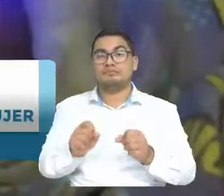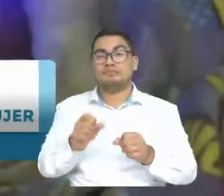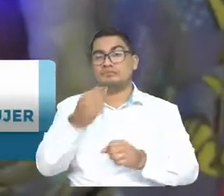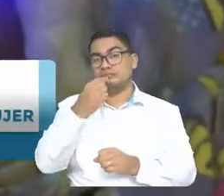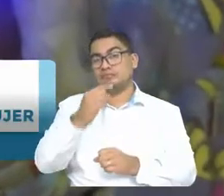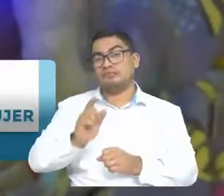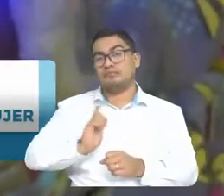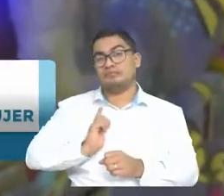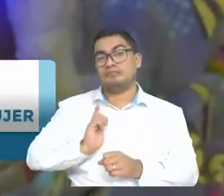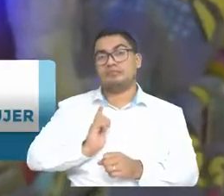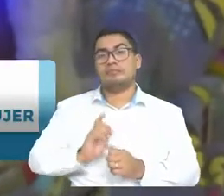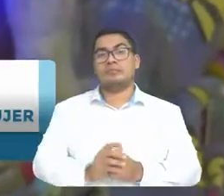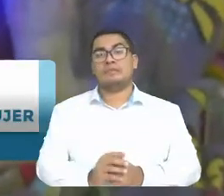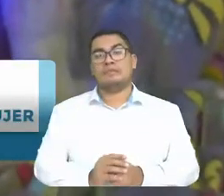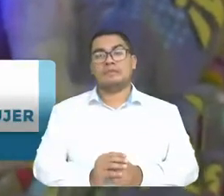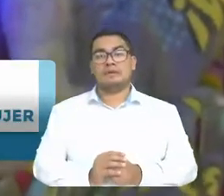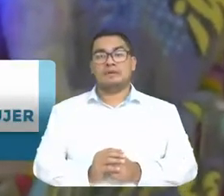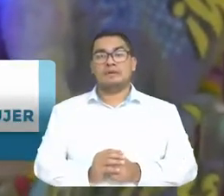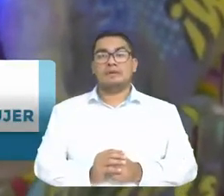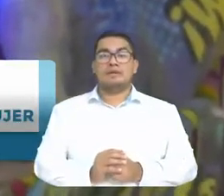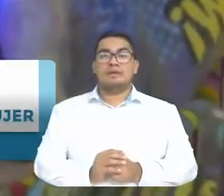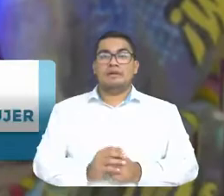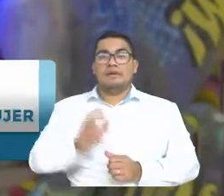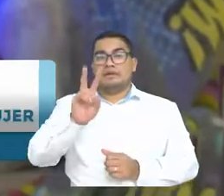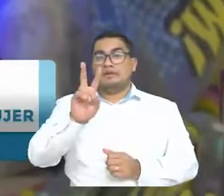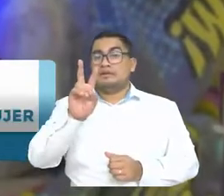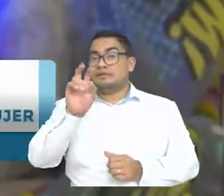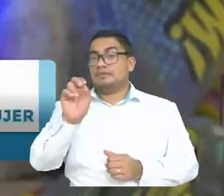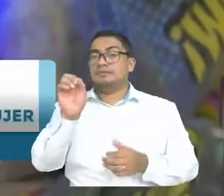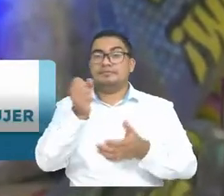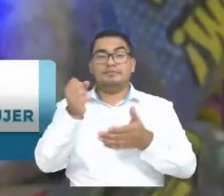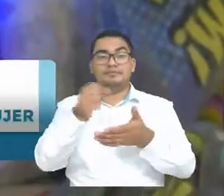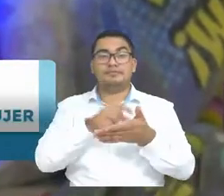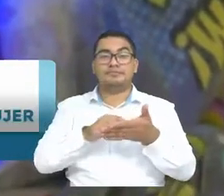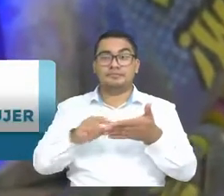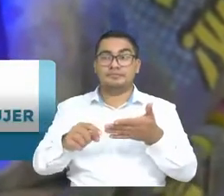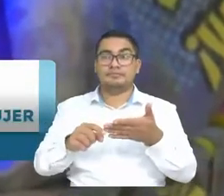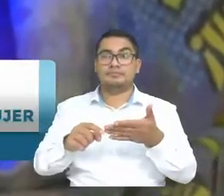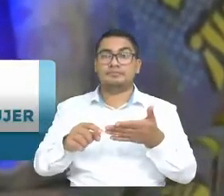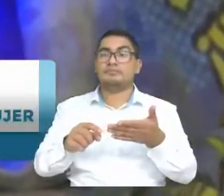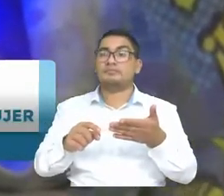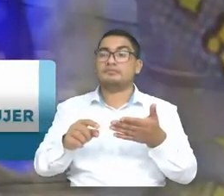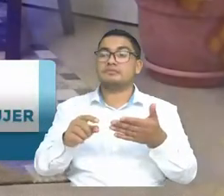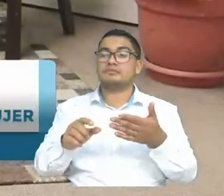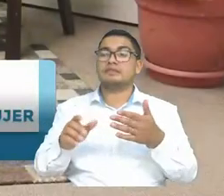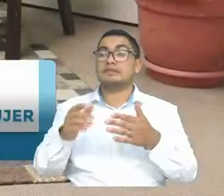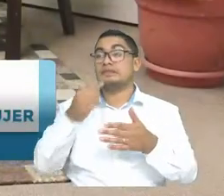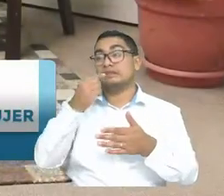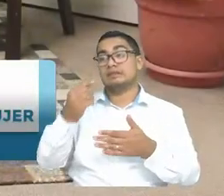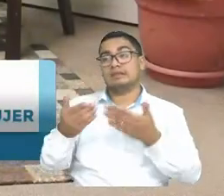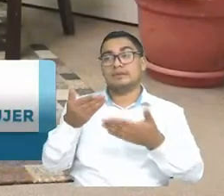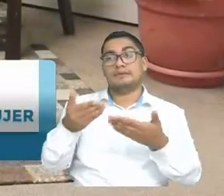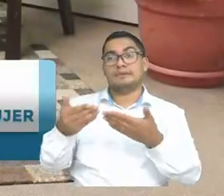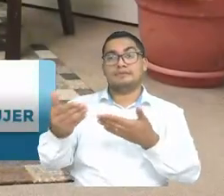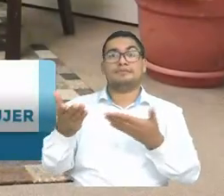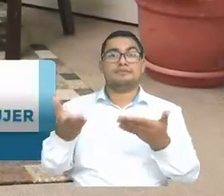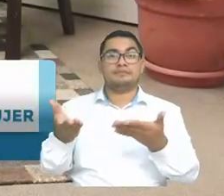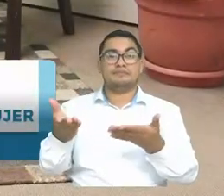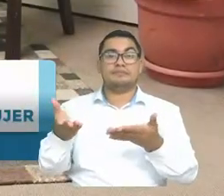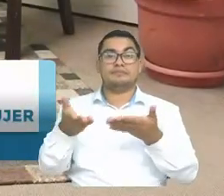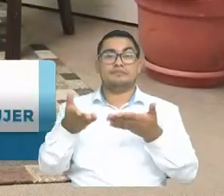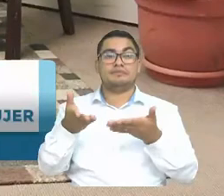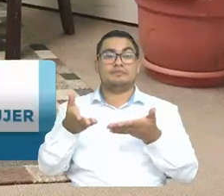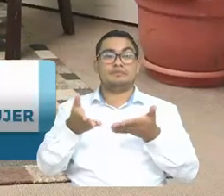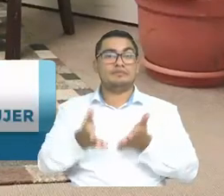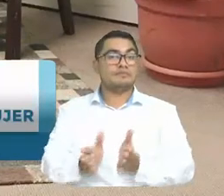presentar estos signos de hipertensión? Correcto, después de las 20 semanas de gestación, cuando va a haber una preeclampsia, ¿verdad?, o que